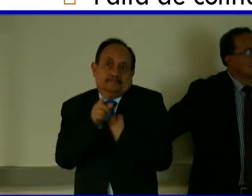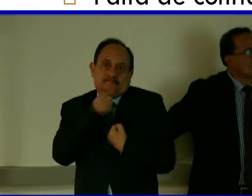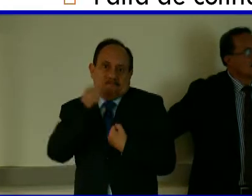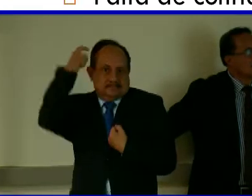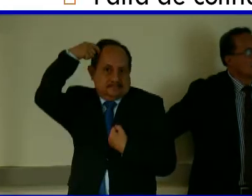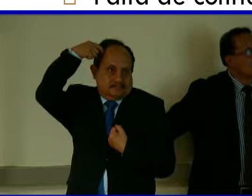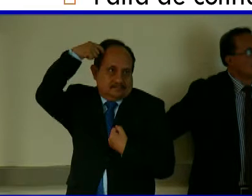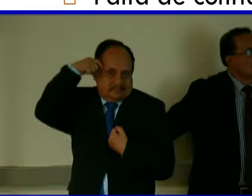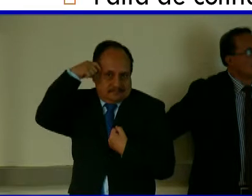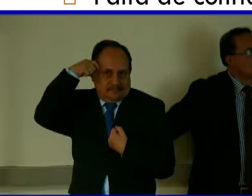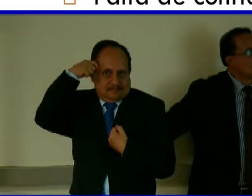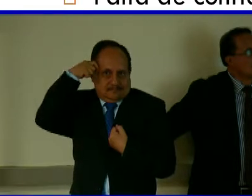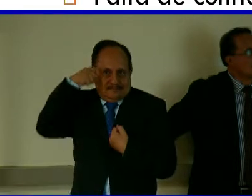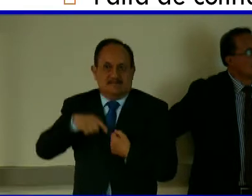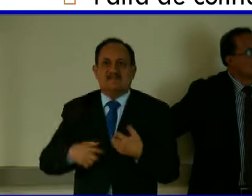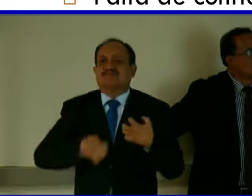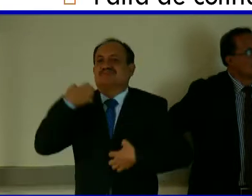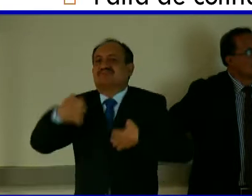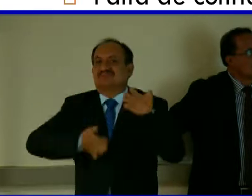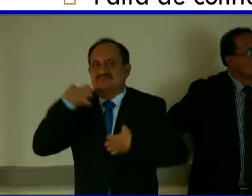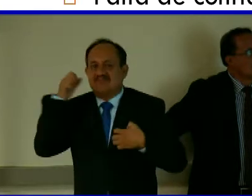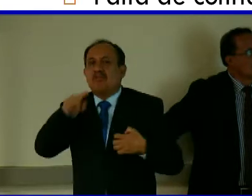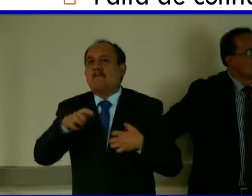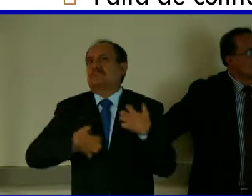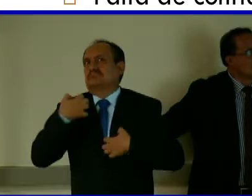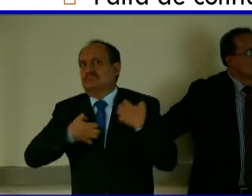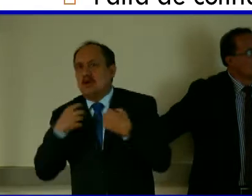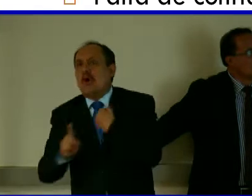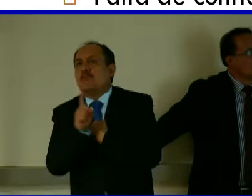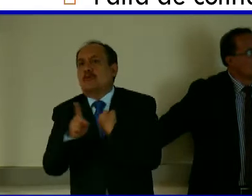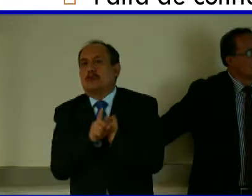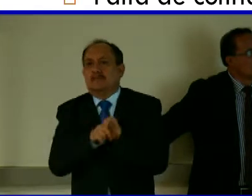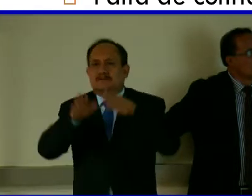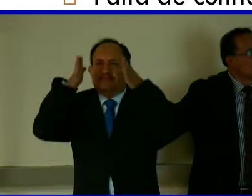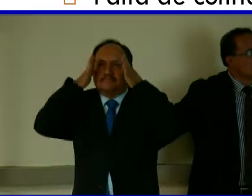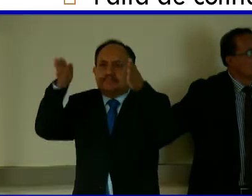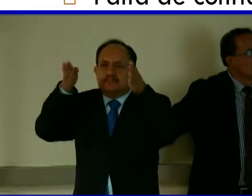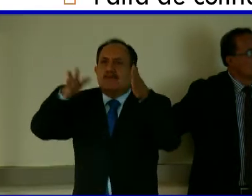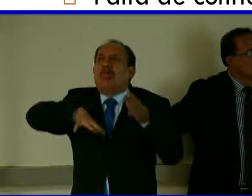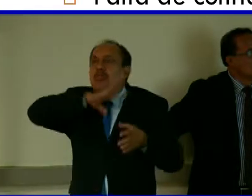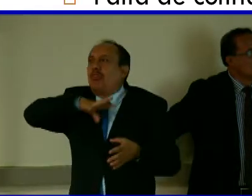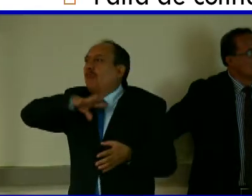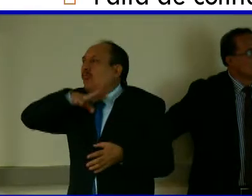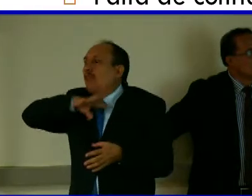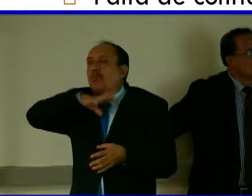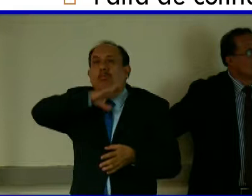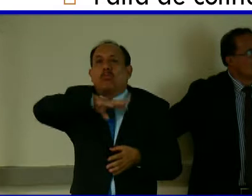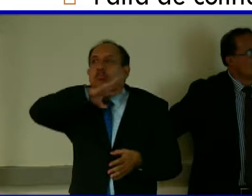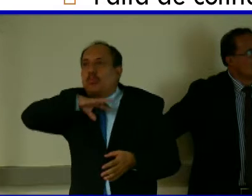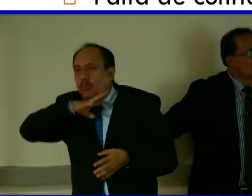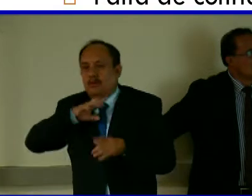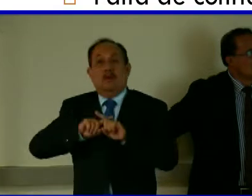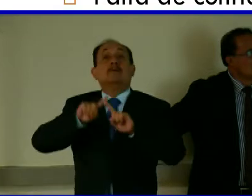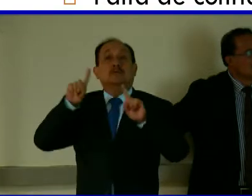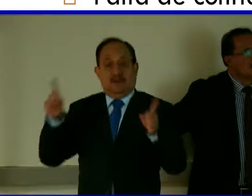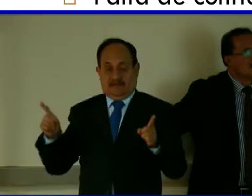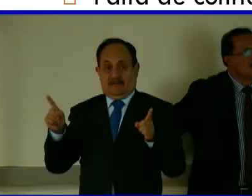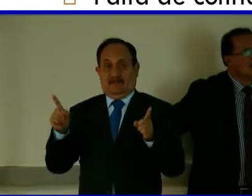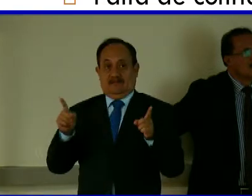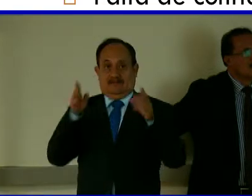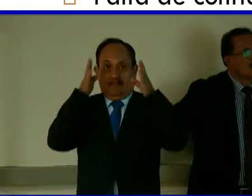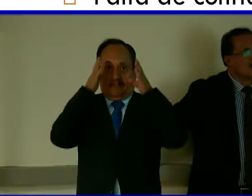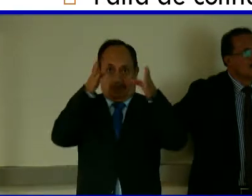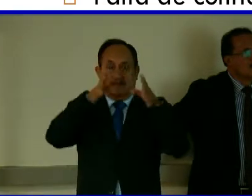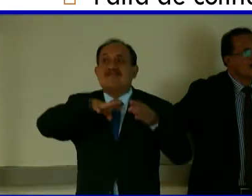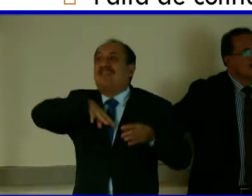Les puede causar irritabilidad y les puede causar problemas de concentración, diferentes a los problemas de concentración